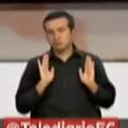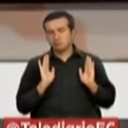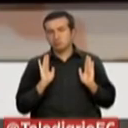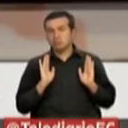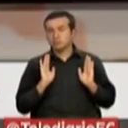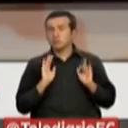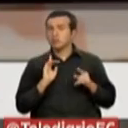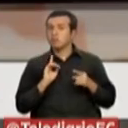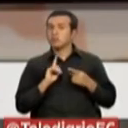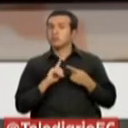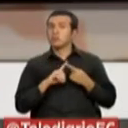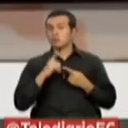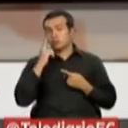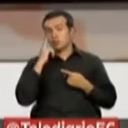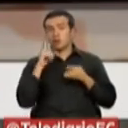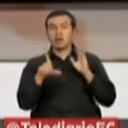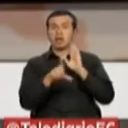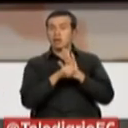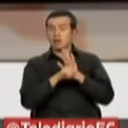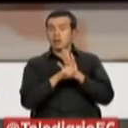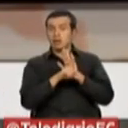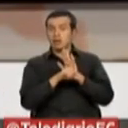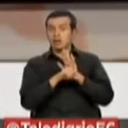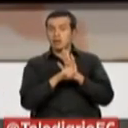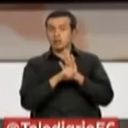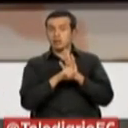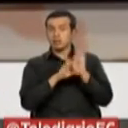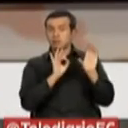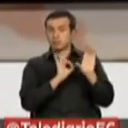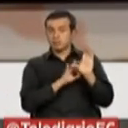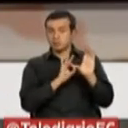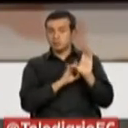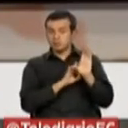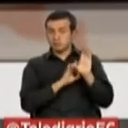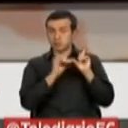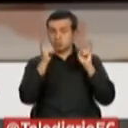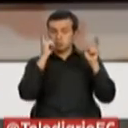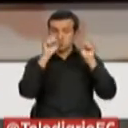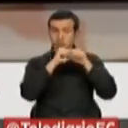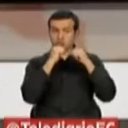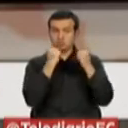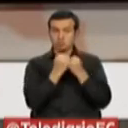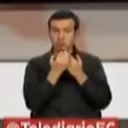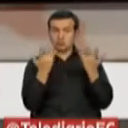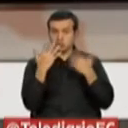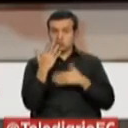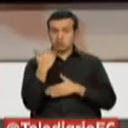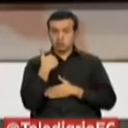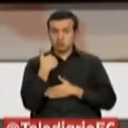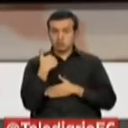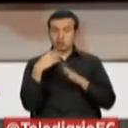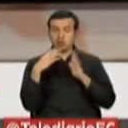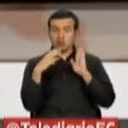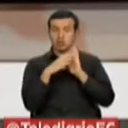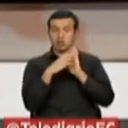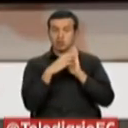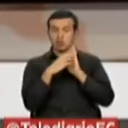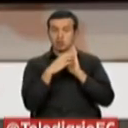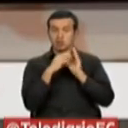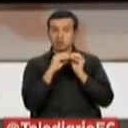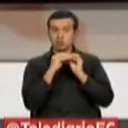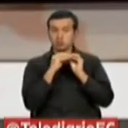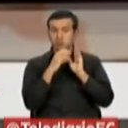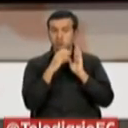primera cuestión, en la Ley Orgánica de Participación Ciudadana y Control Social, existe un capítulo sobre el control